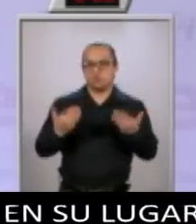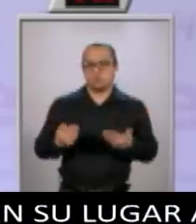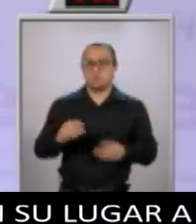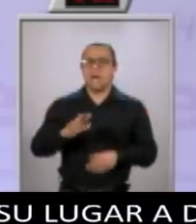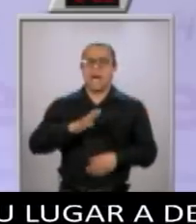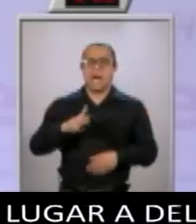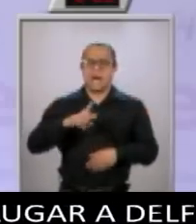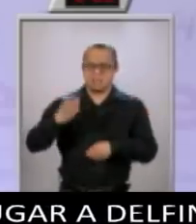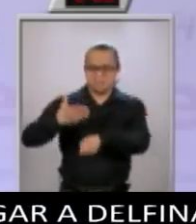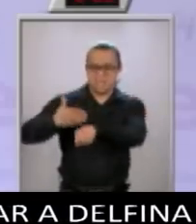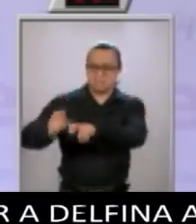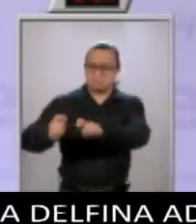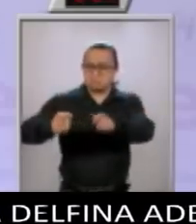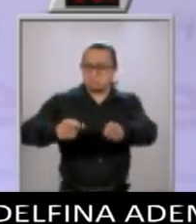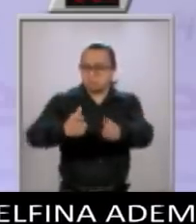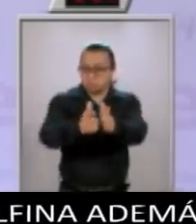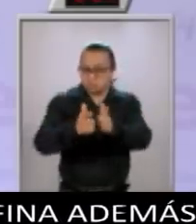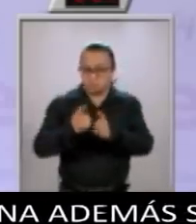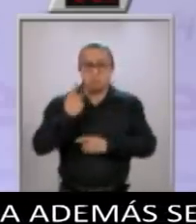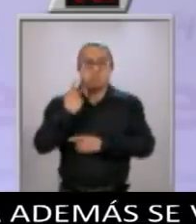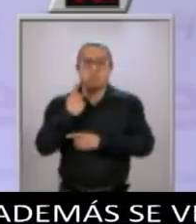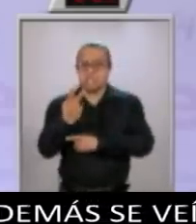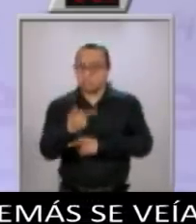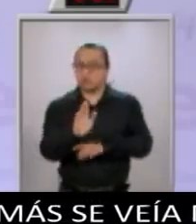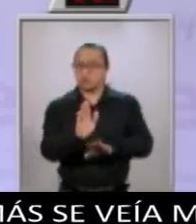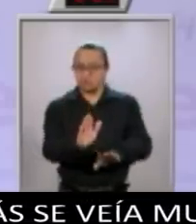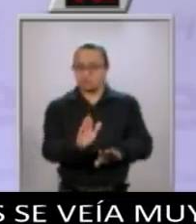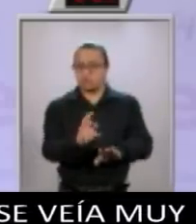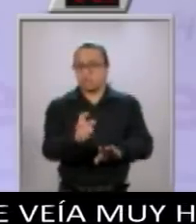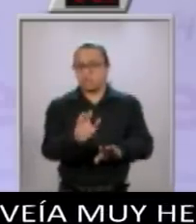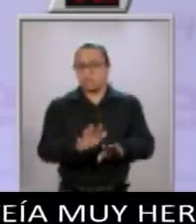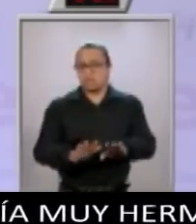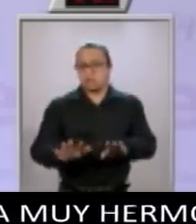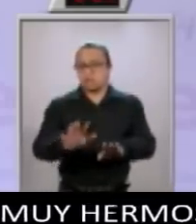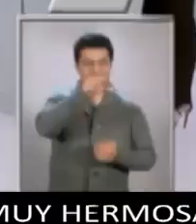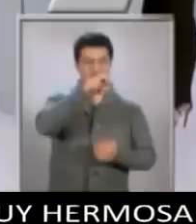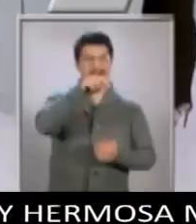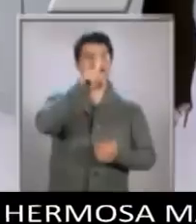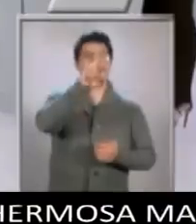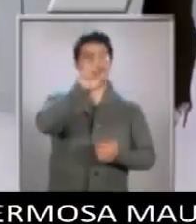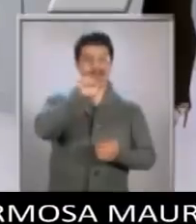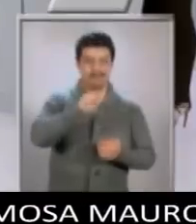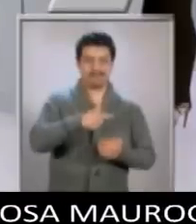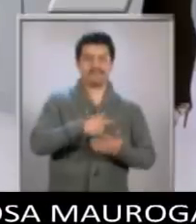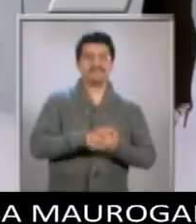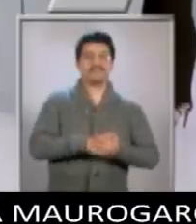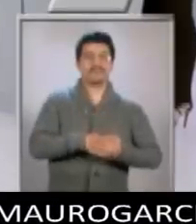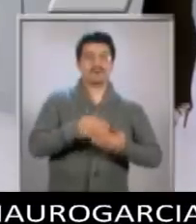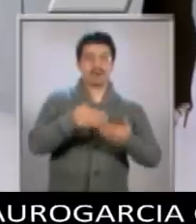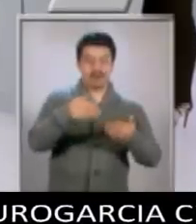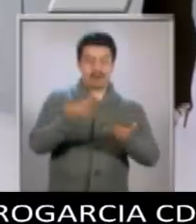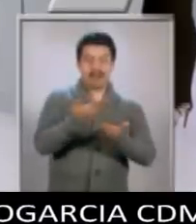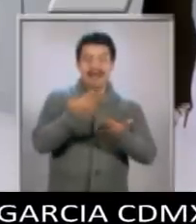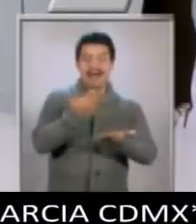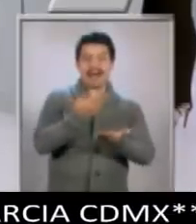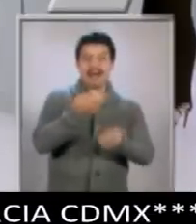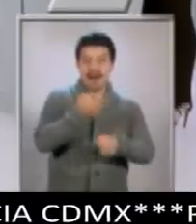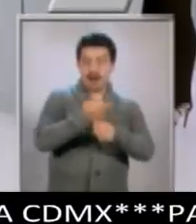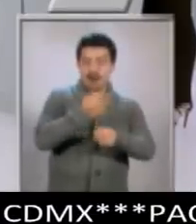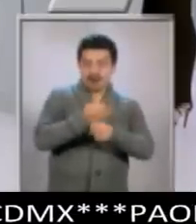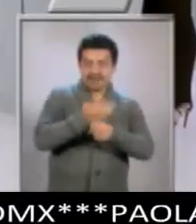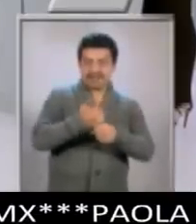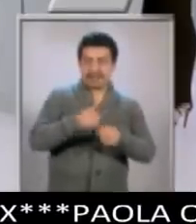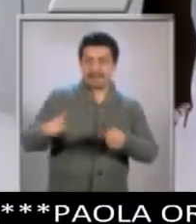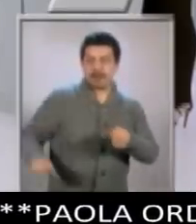te metes a sus propuestas, no hay una sola propuesta de combate a la corrupción. Pero lo mismo pasa con Delfina Gómez. Si tú te metes a